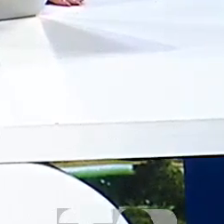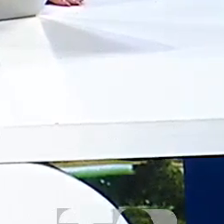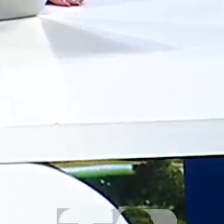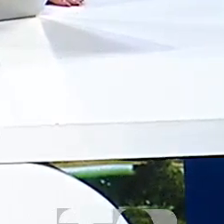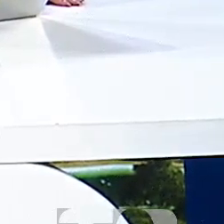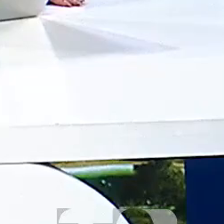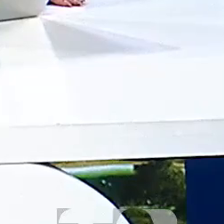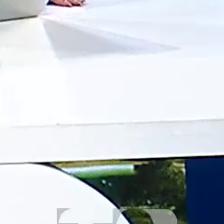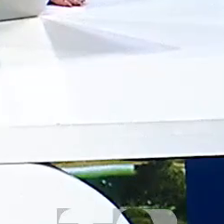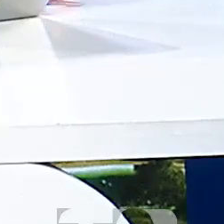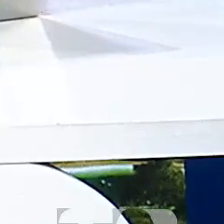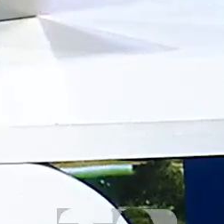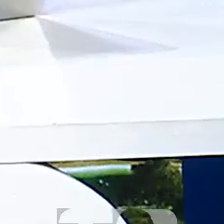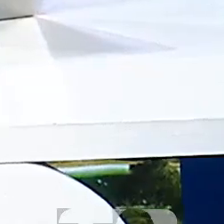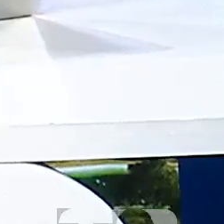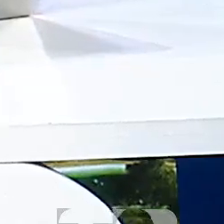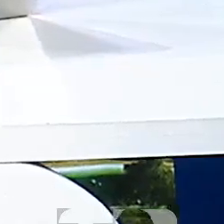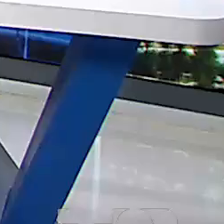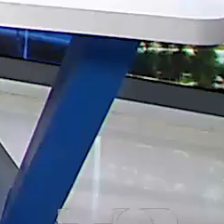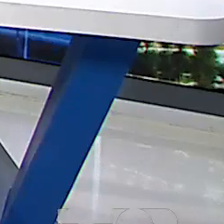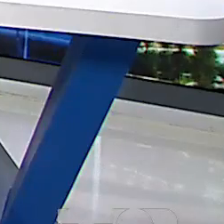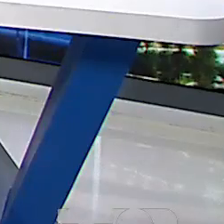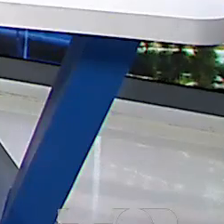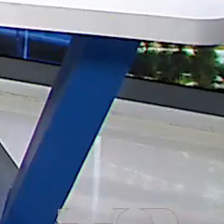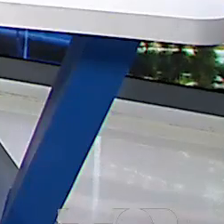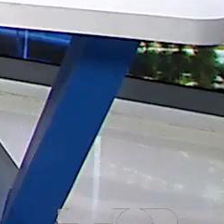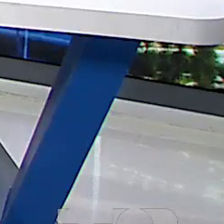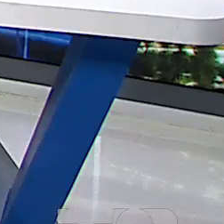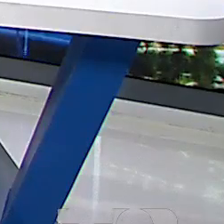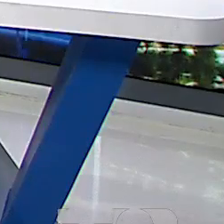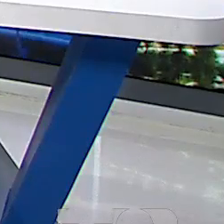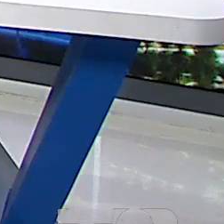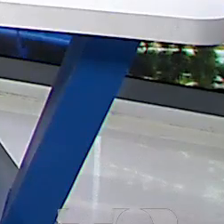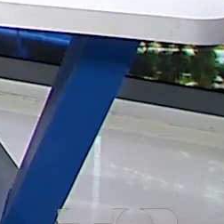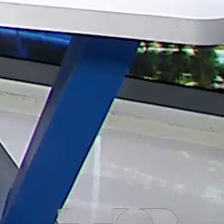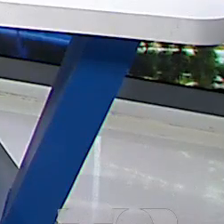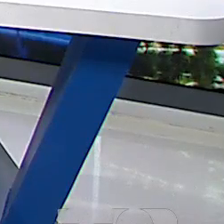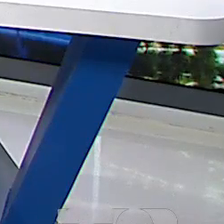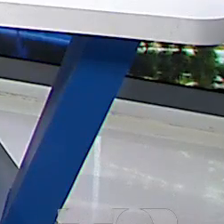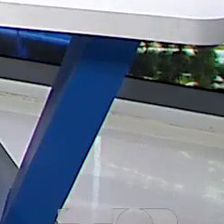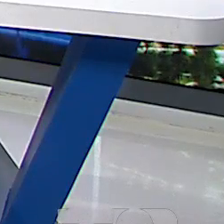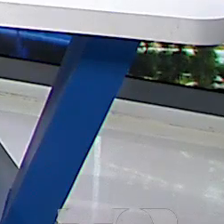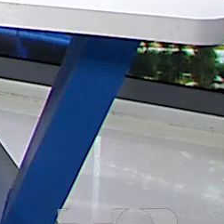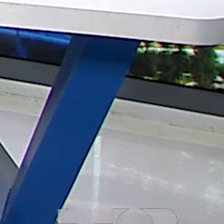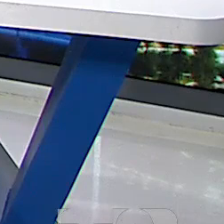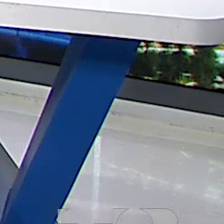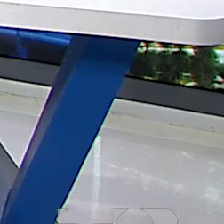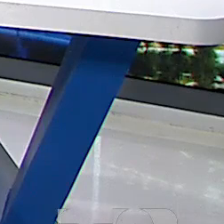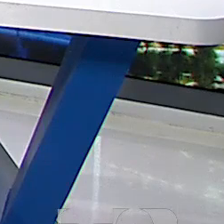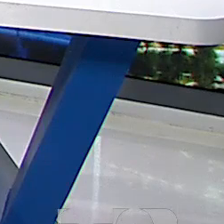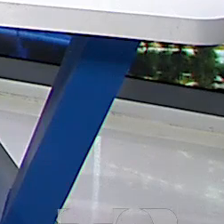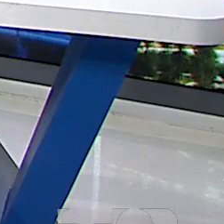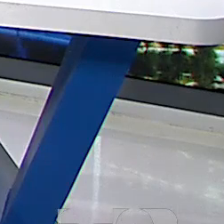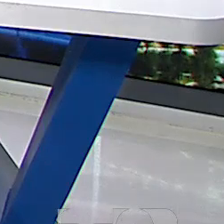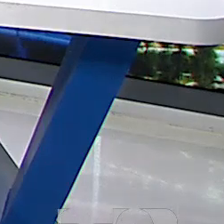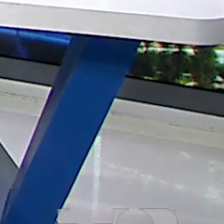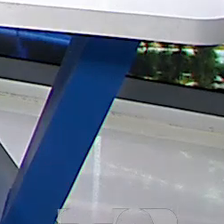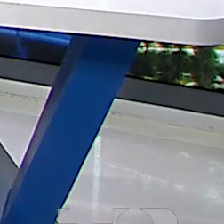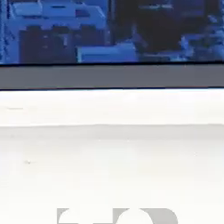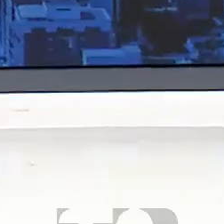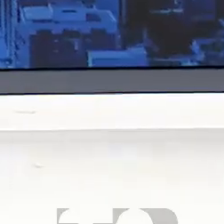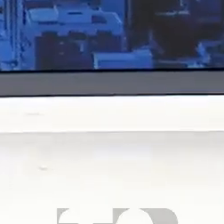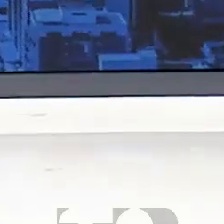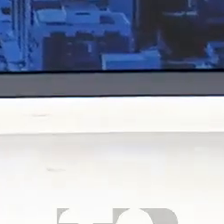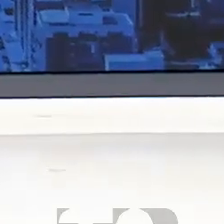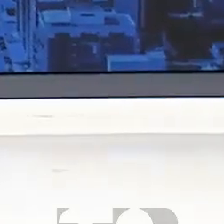eso ya nos acompaña en el estudio a Paul Coello. Paul, buenos días, cuéntanos, tú hiciste una investigación al respecto. Sí, gracias chicas, así